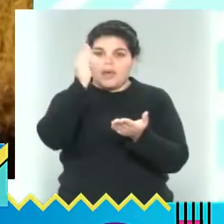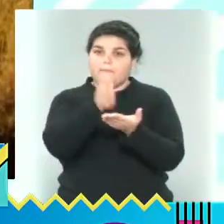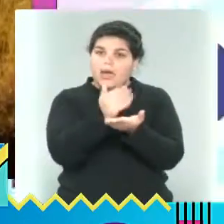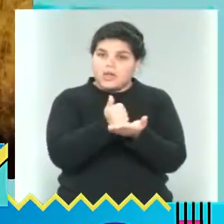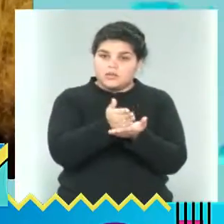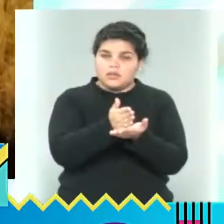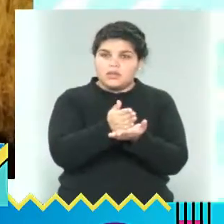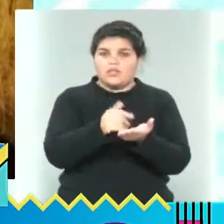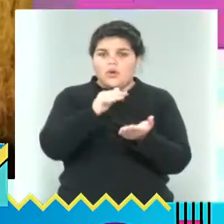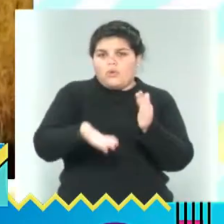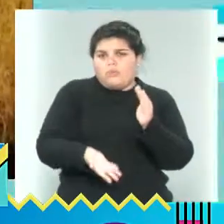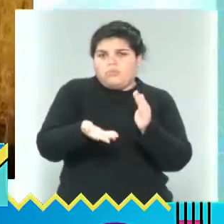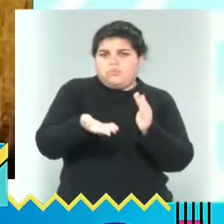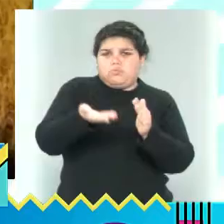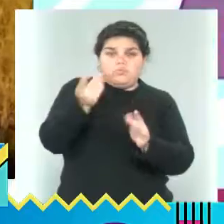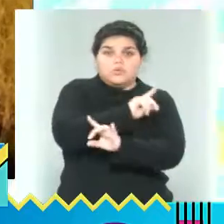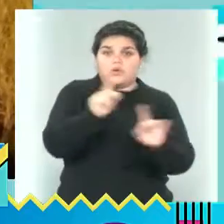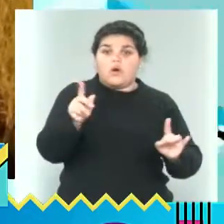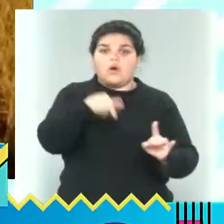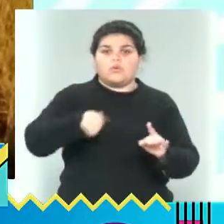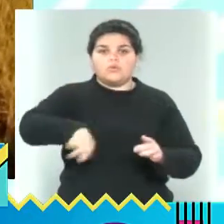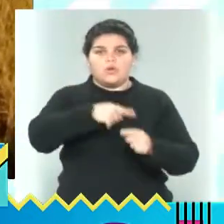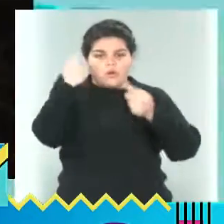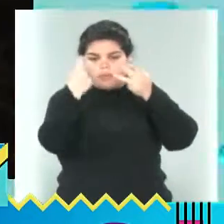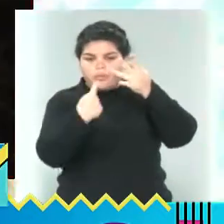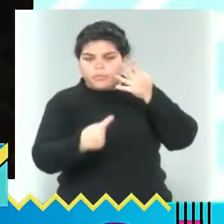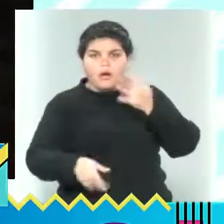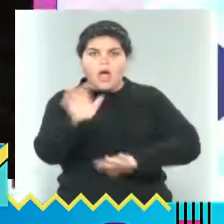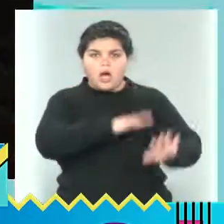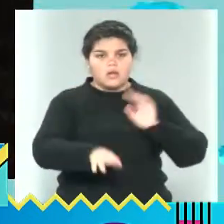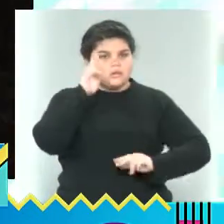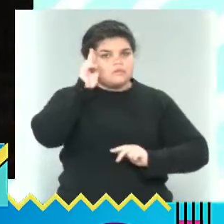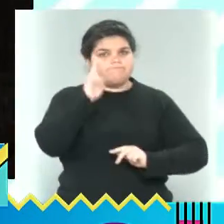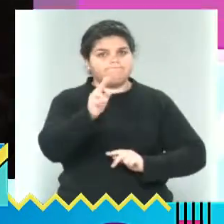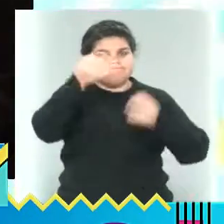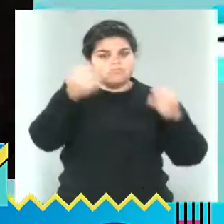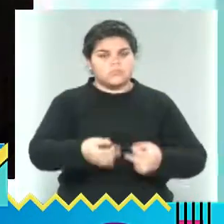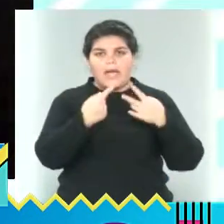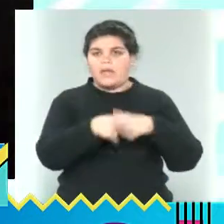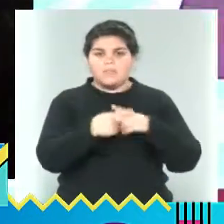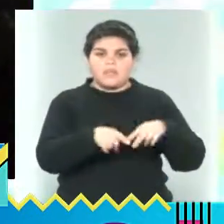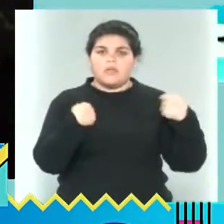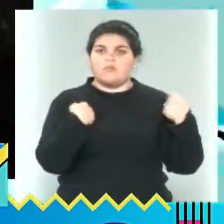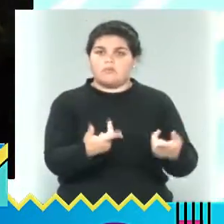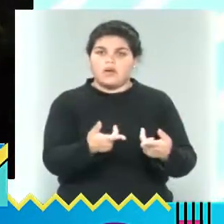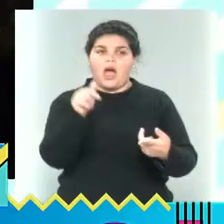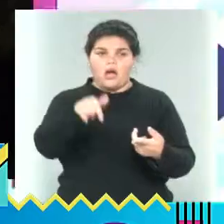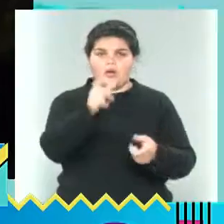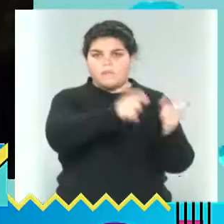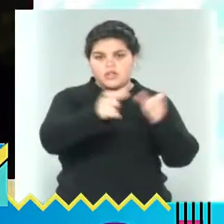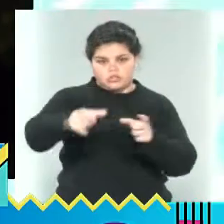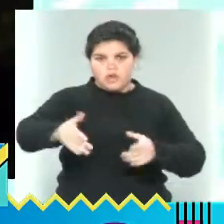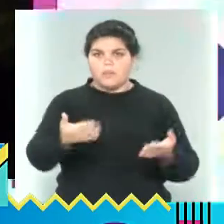esos valores no sigan aumentando, que apliquemos toda esta herramienta que están ahora a disposición de la